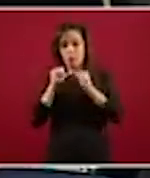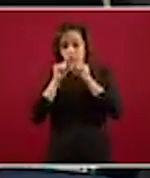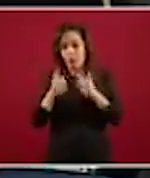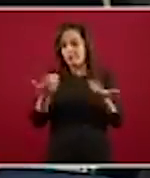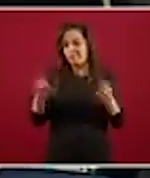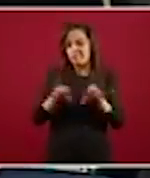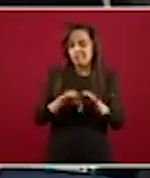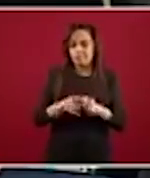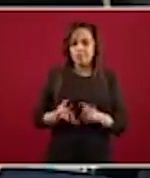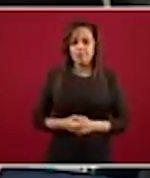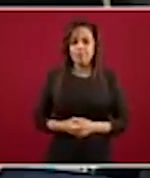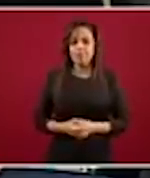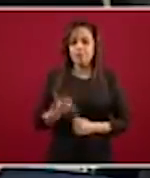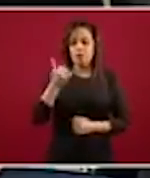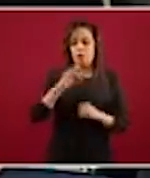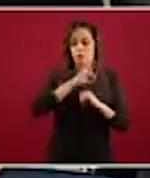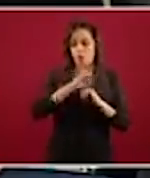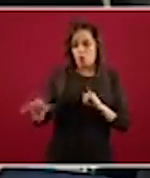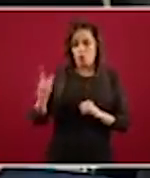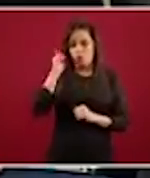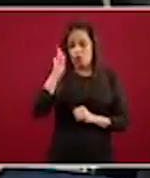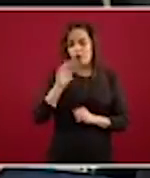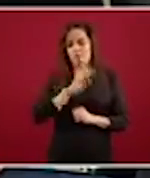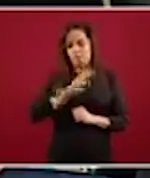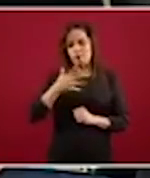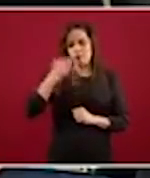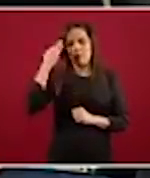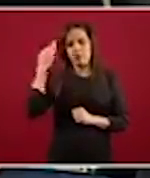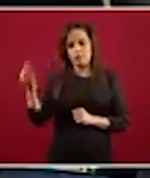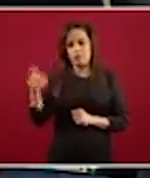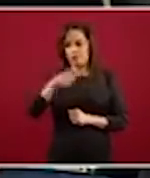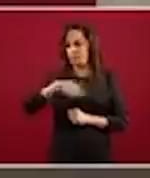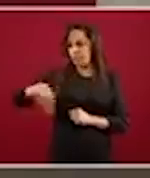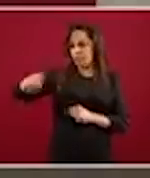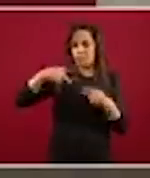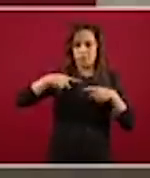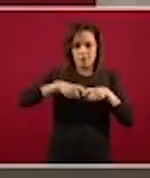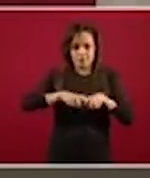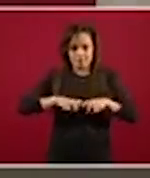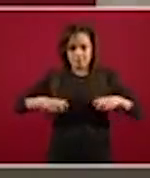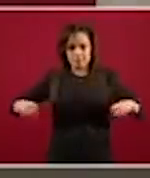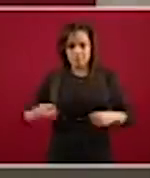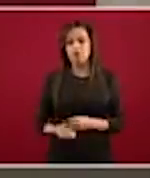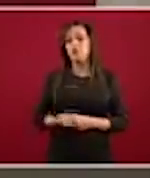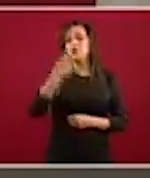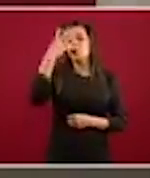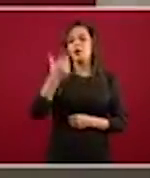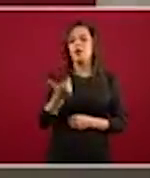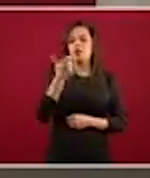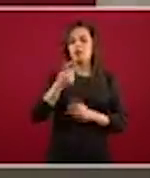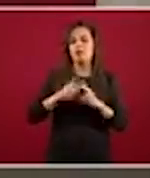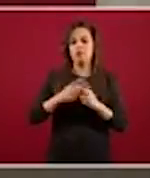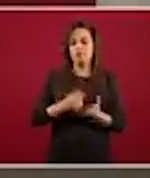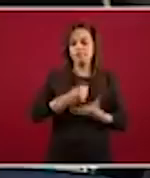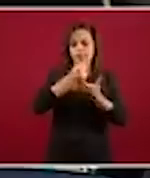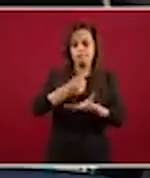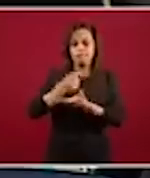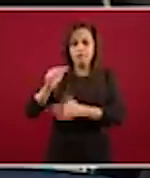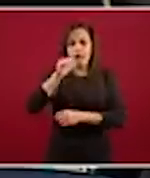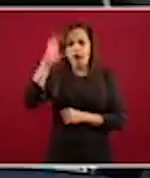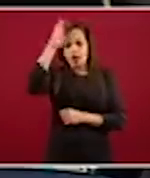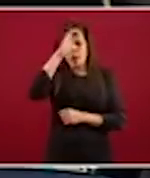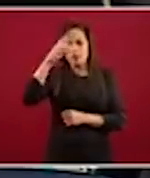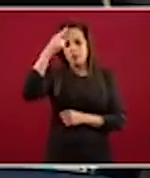tenía usted aquí a los funcionarios de este comité técnico, preguntarle cuánto se está invirtiendo en materia de ciencia para